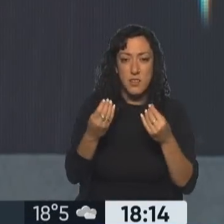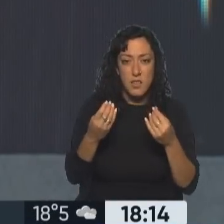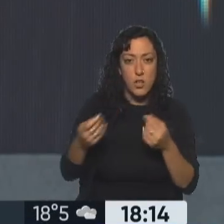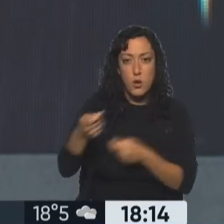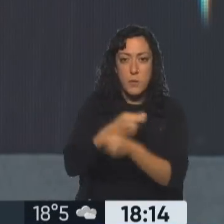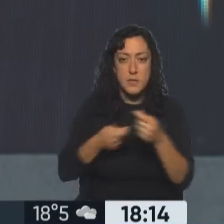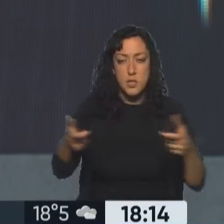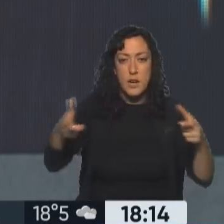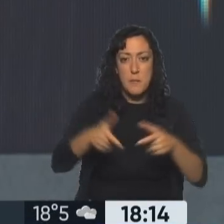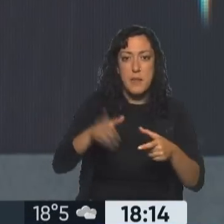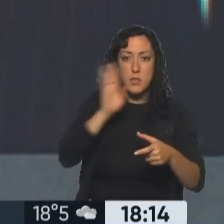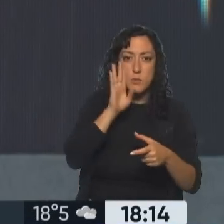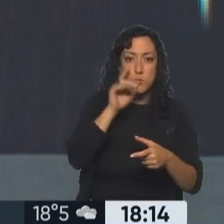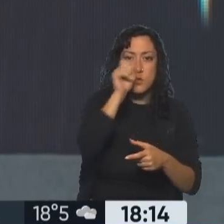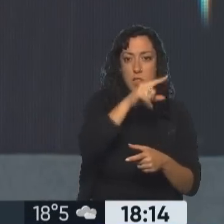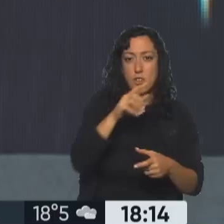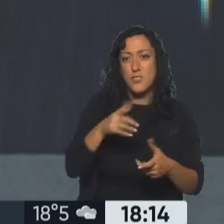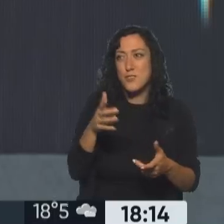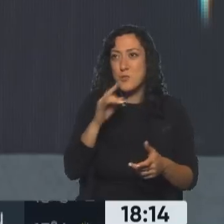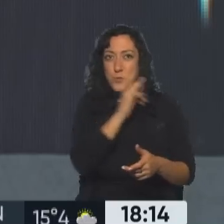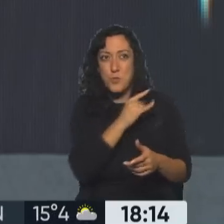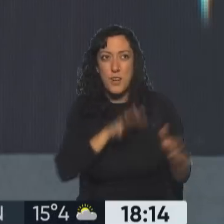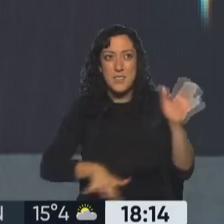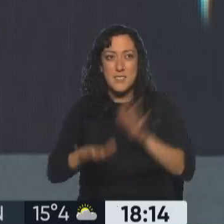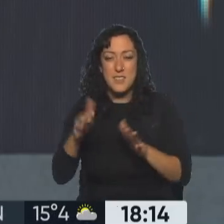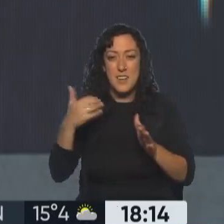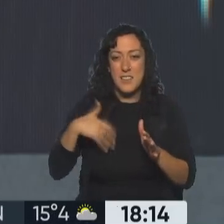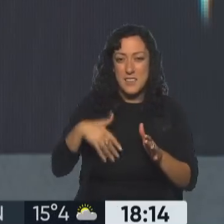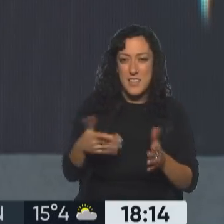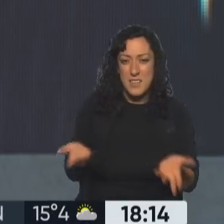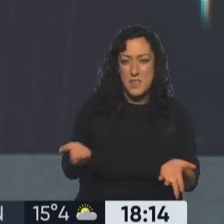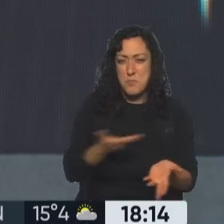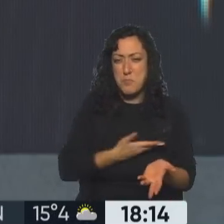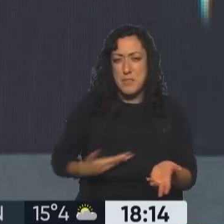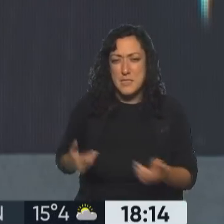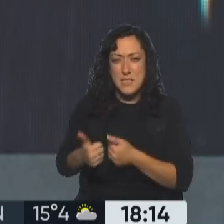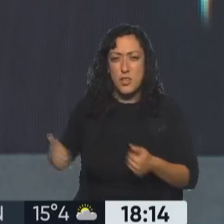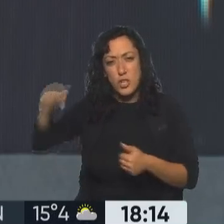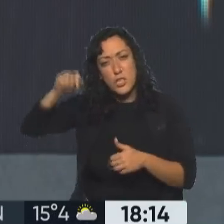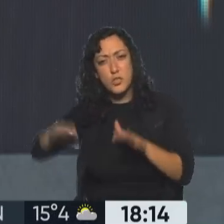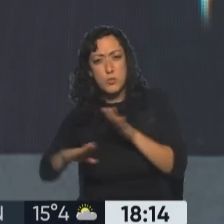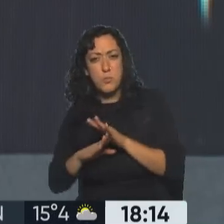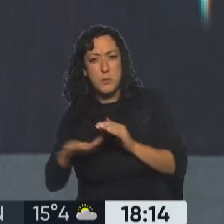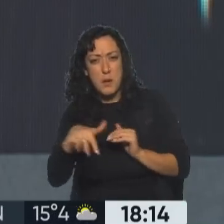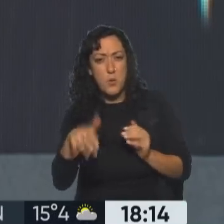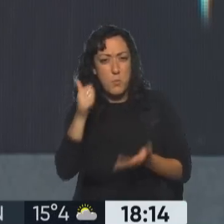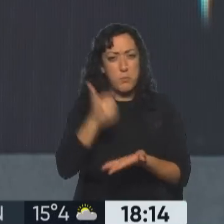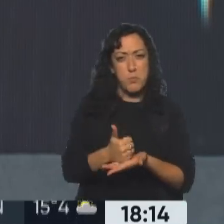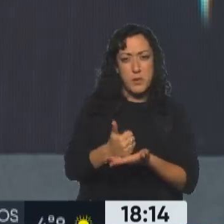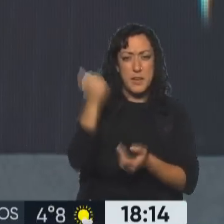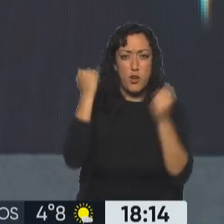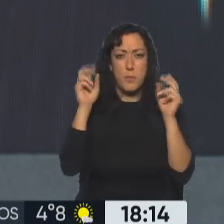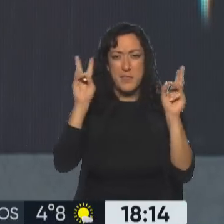de Estados Unidos en la Argentina, así que cualquiera de nosotros podría preguntarse qué hace el presidente de la Corte Suprema en ese lugar hablando de